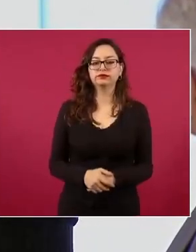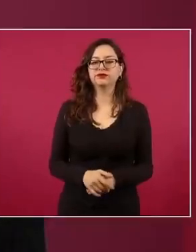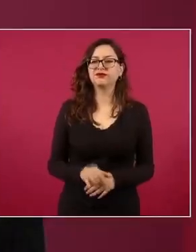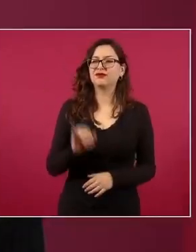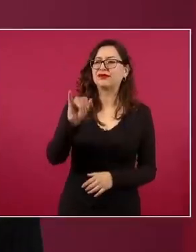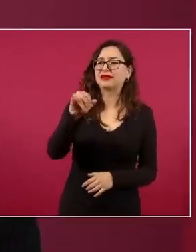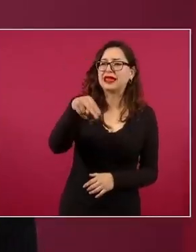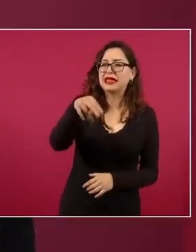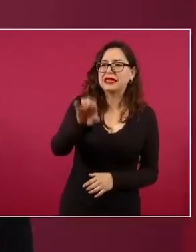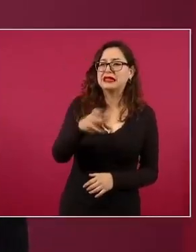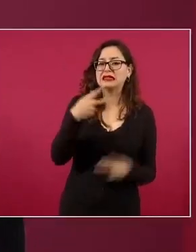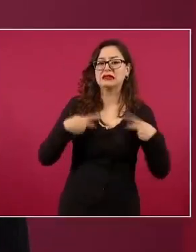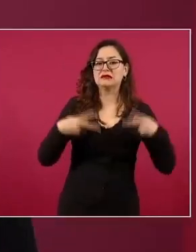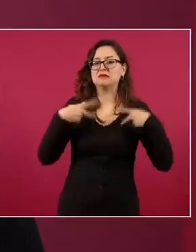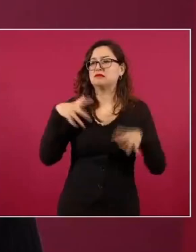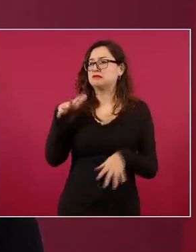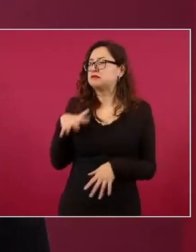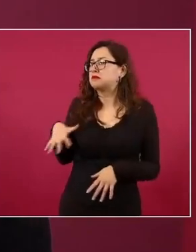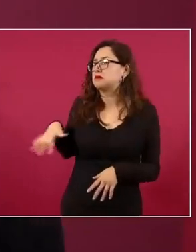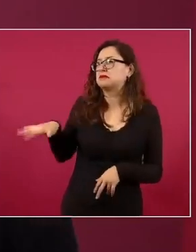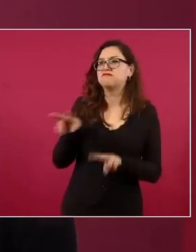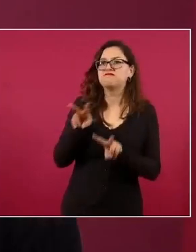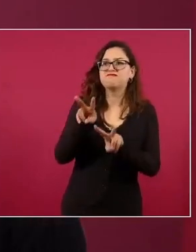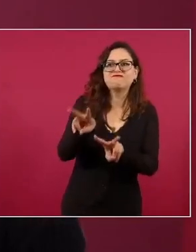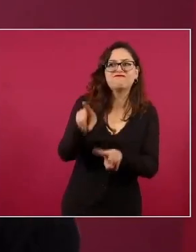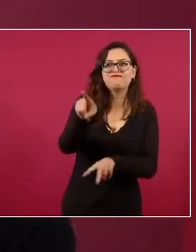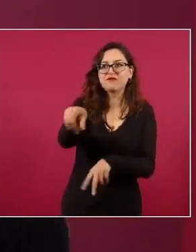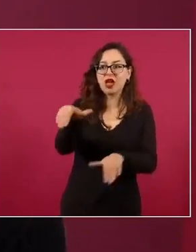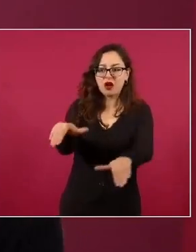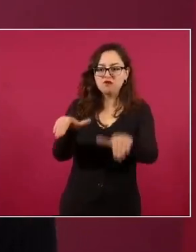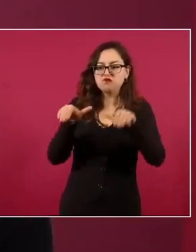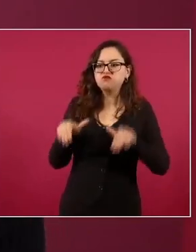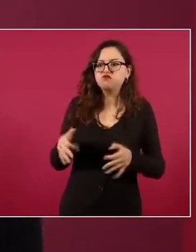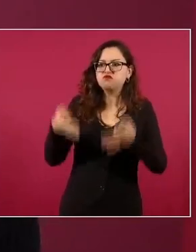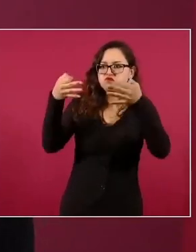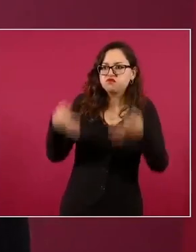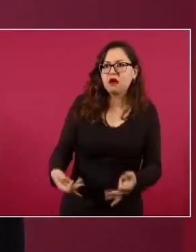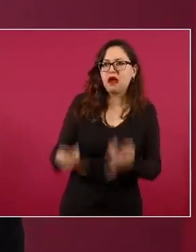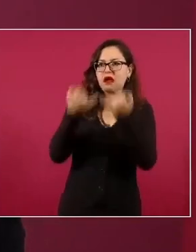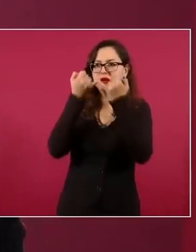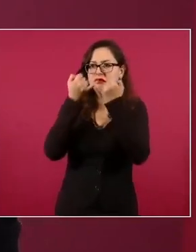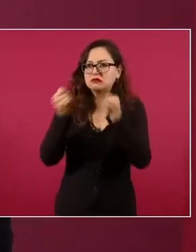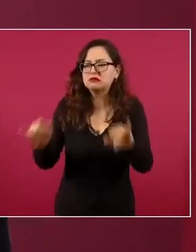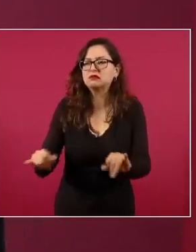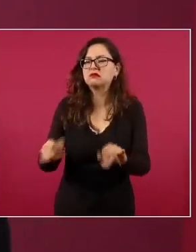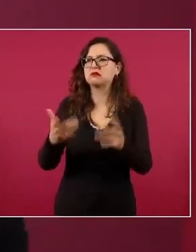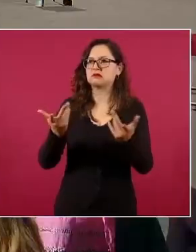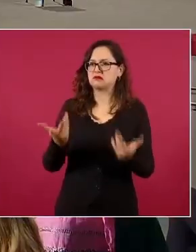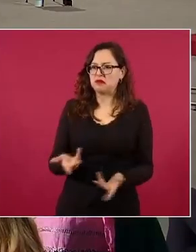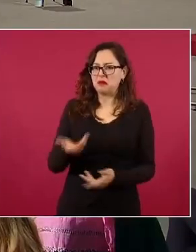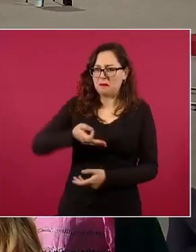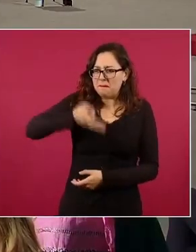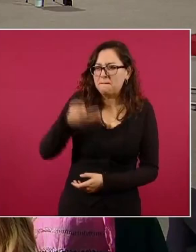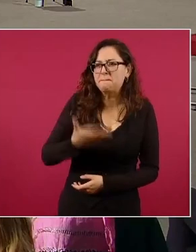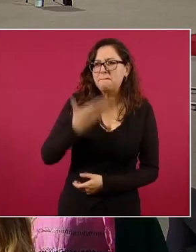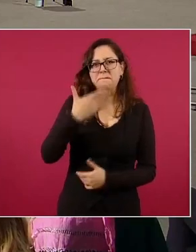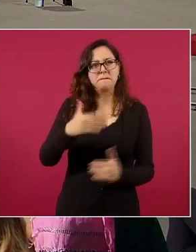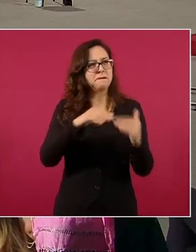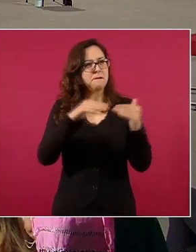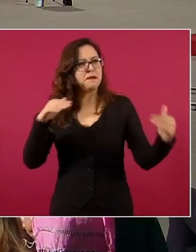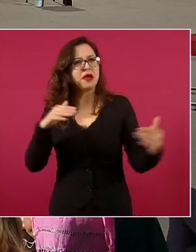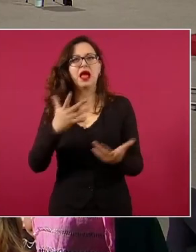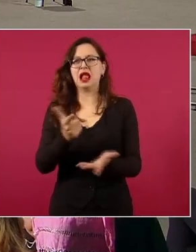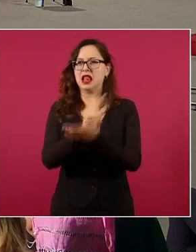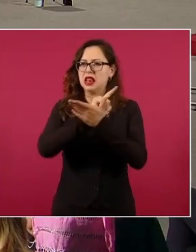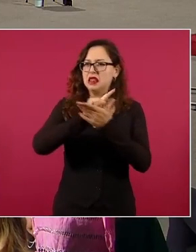árbitro electoral y no ve ahí imparcialidad, autonomía, capacidad para asegurar la equidad y